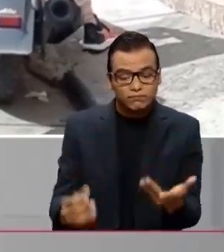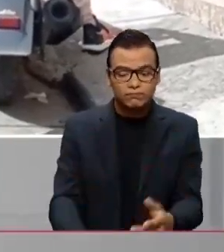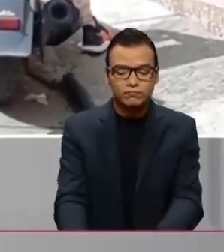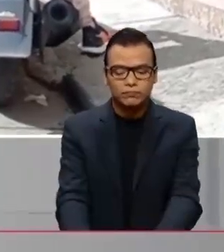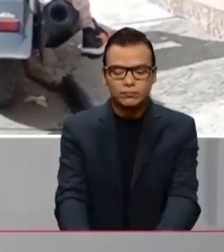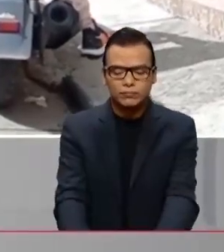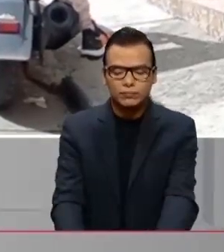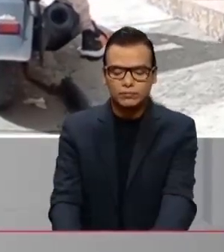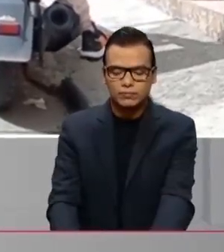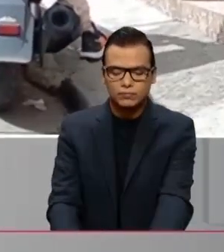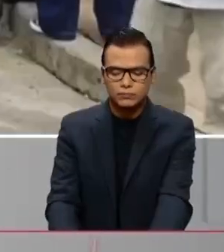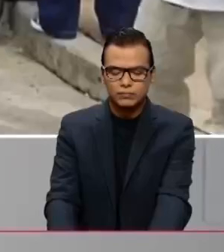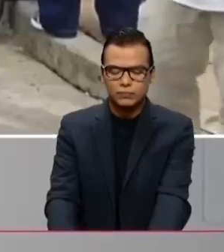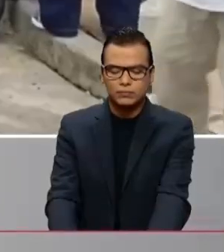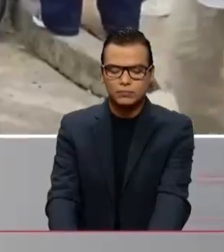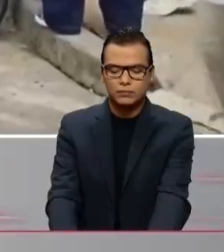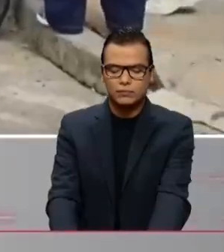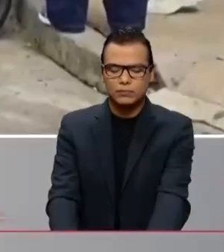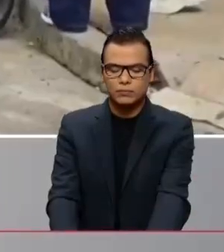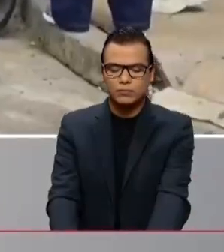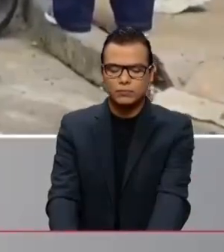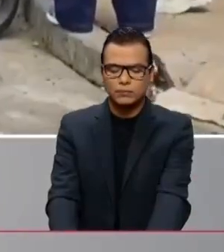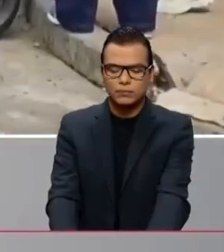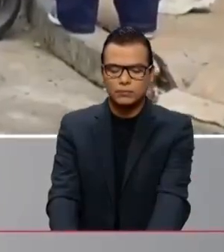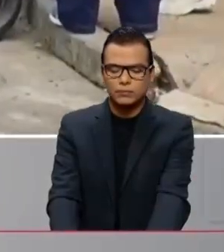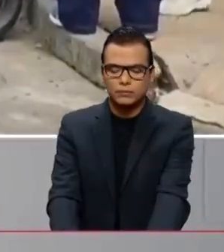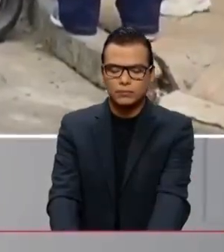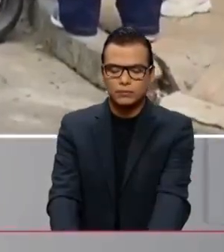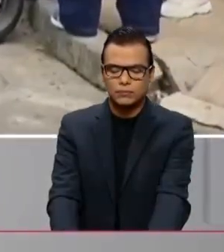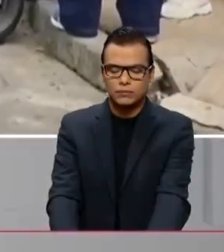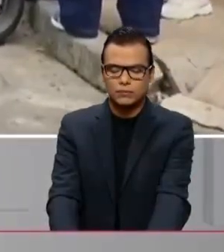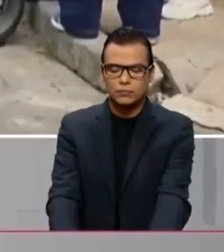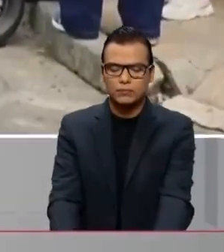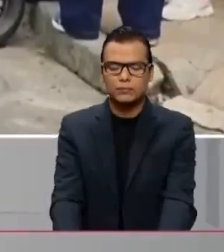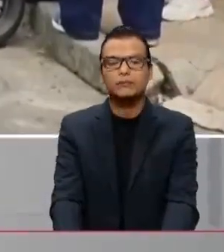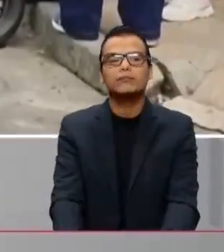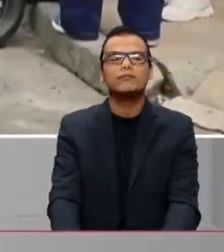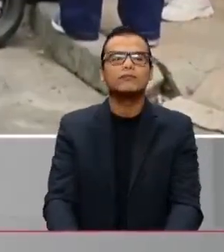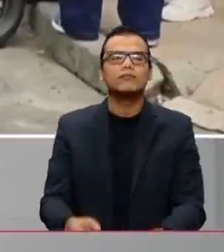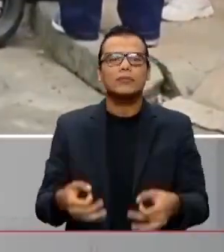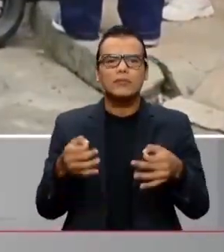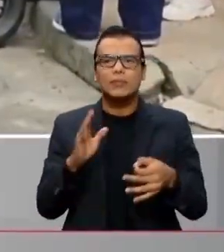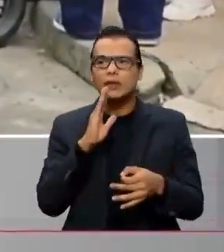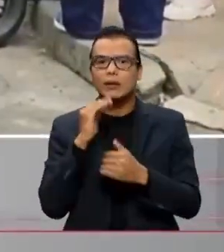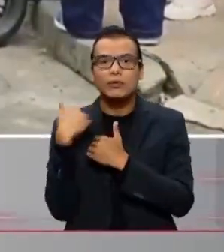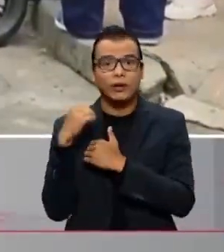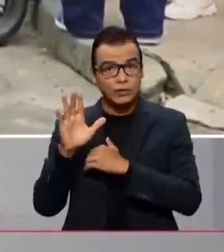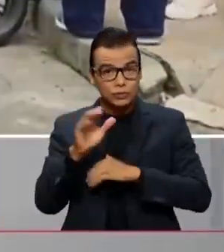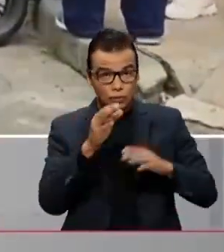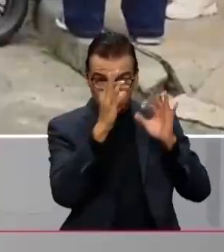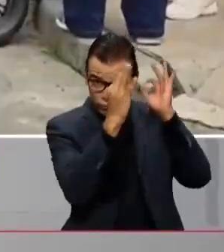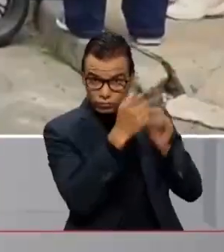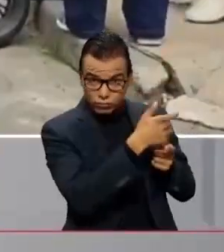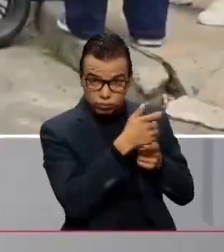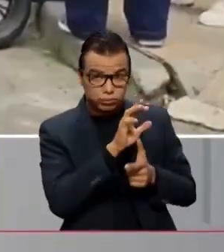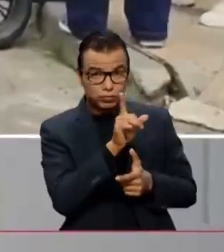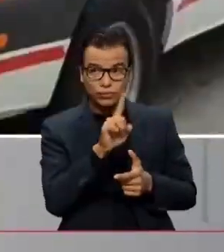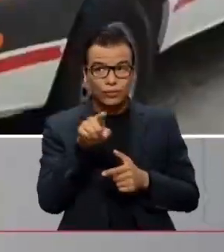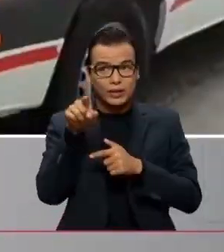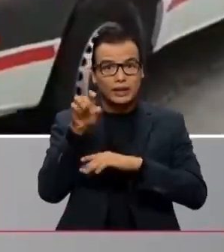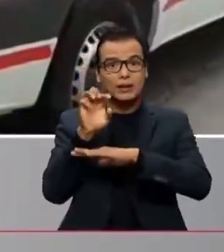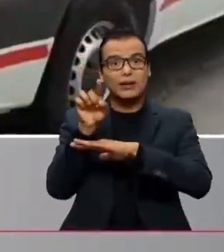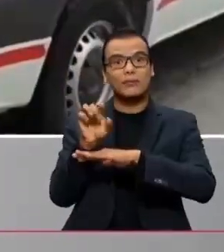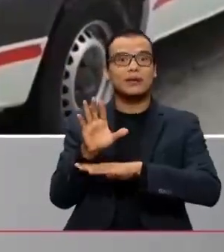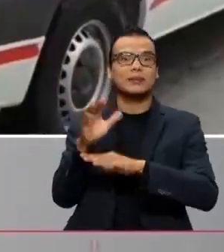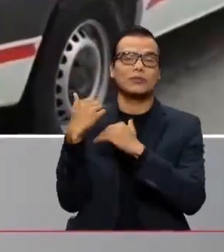labor no les corresponde a ellos, sino a las EPS que reciben dinero del Estado para garantizar ese servicio, el llamado a los entes de control para